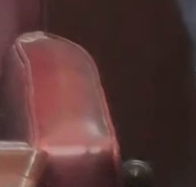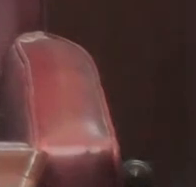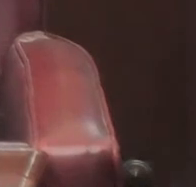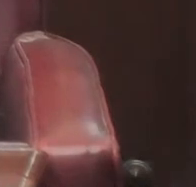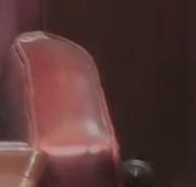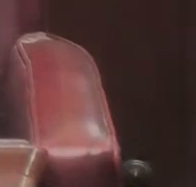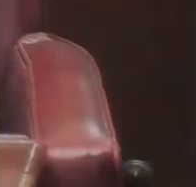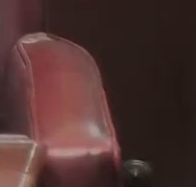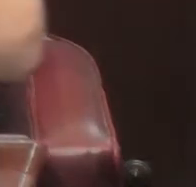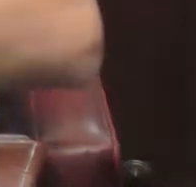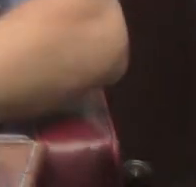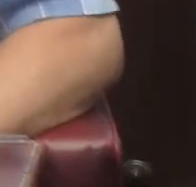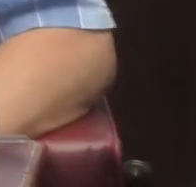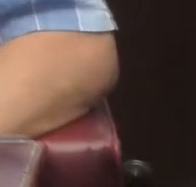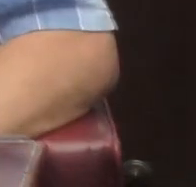aprobada.